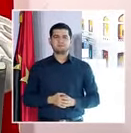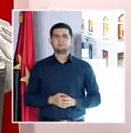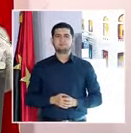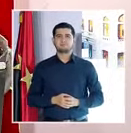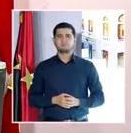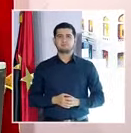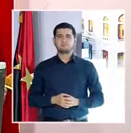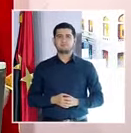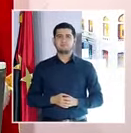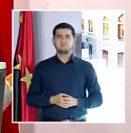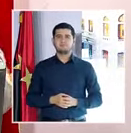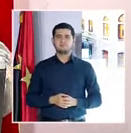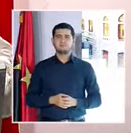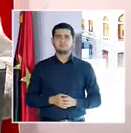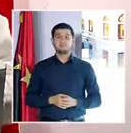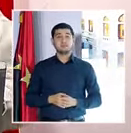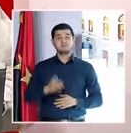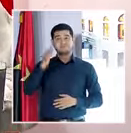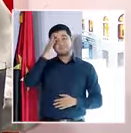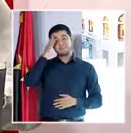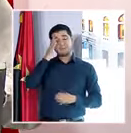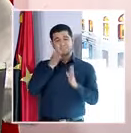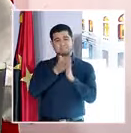quedan unos cuantos meses,